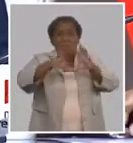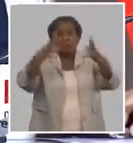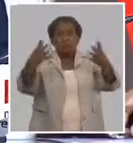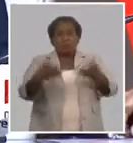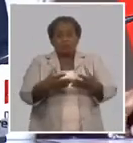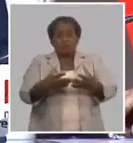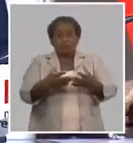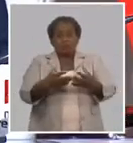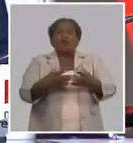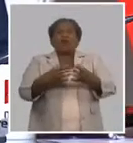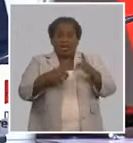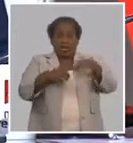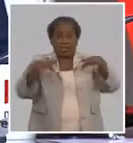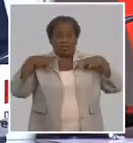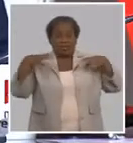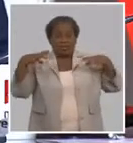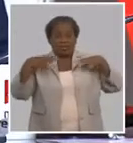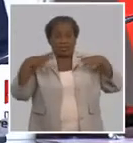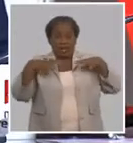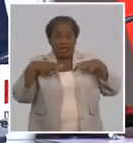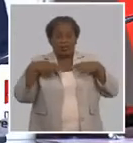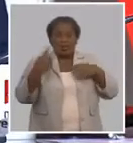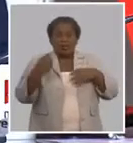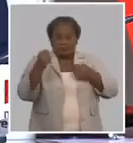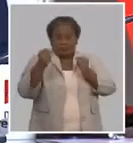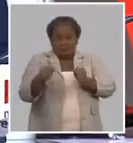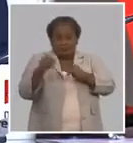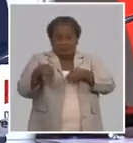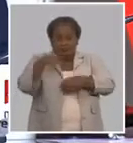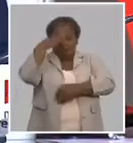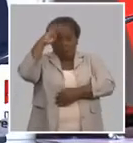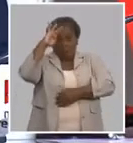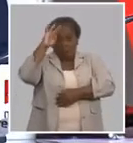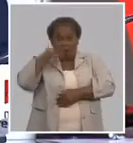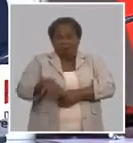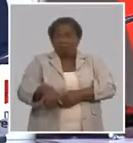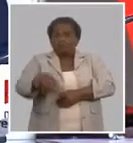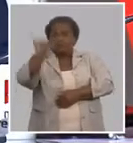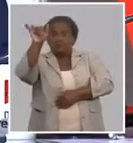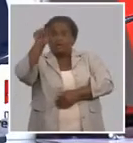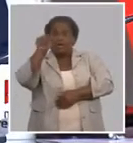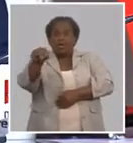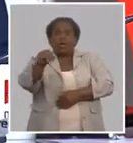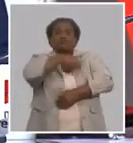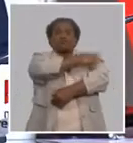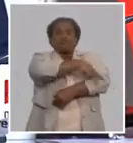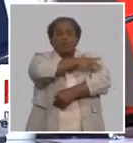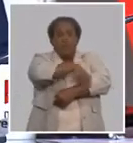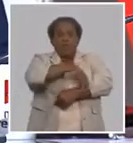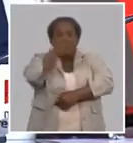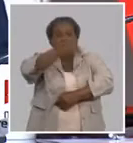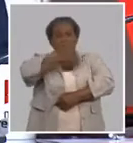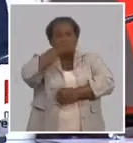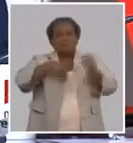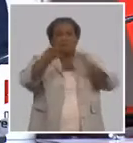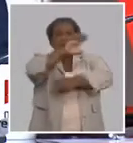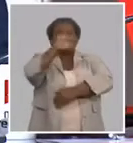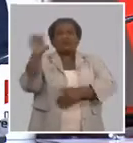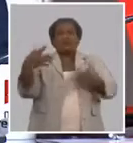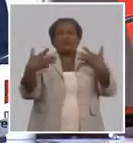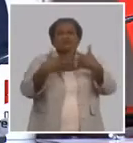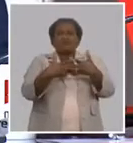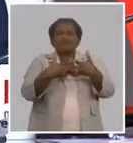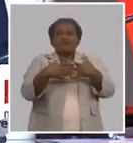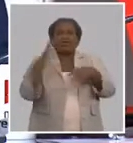extranjeros varados en nuestro propio país hay que decir que el ministerio de relaciones exteriores de